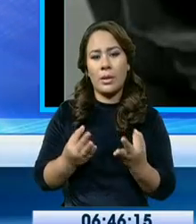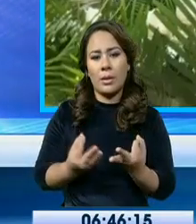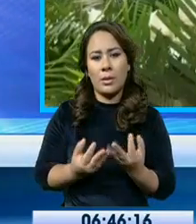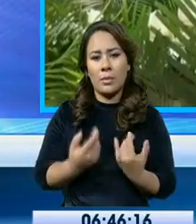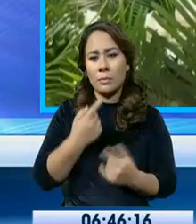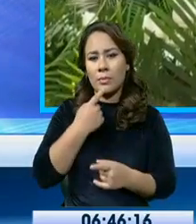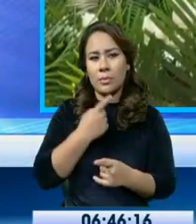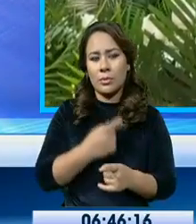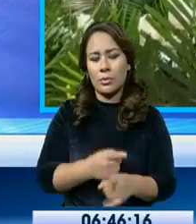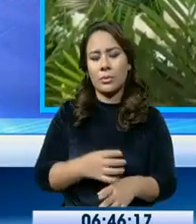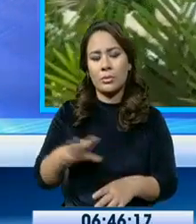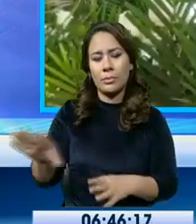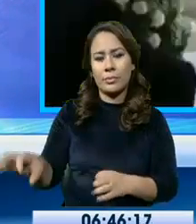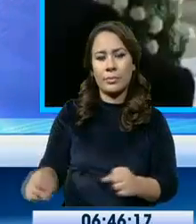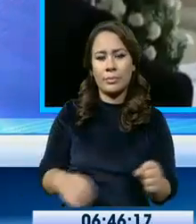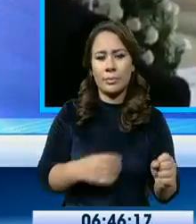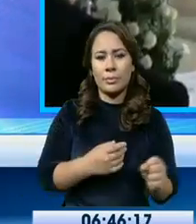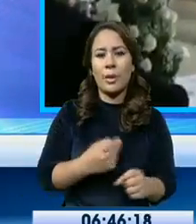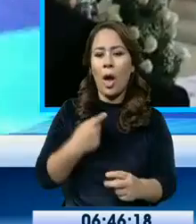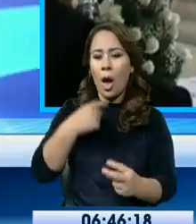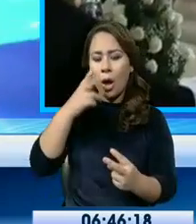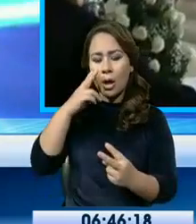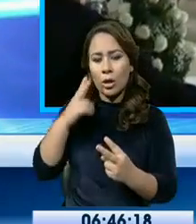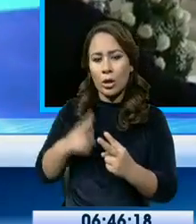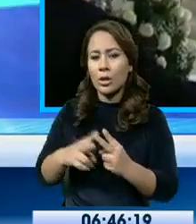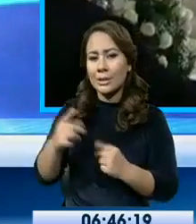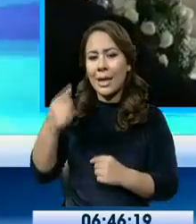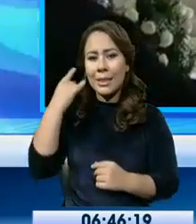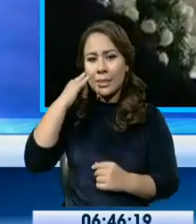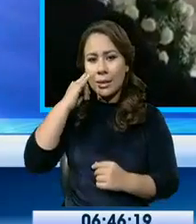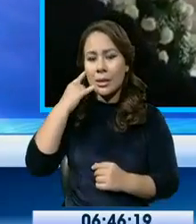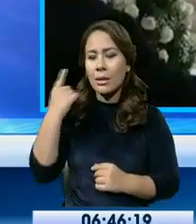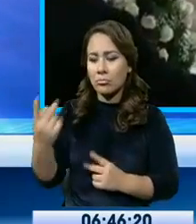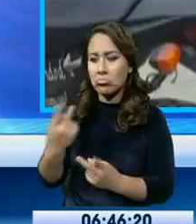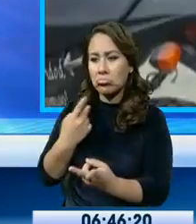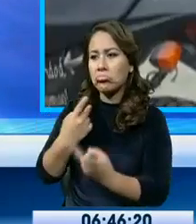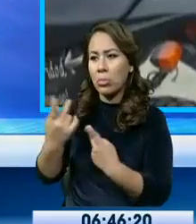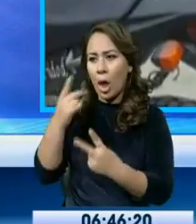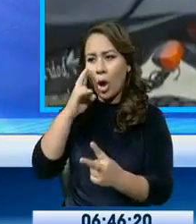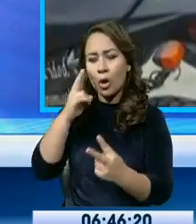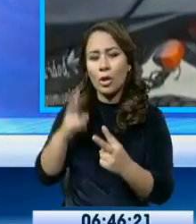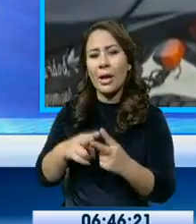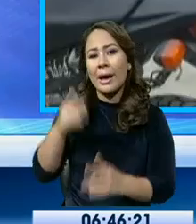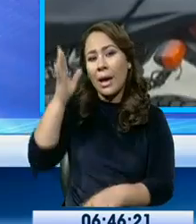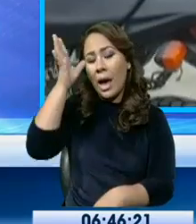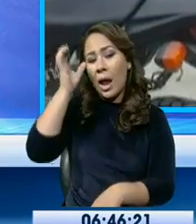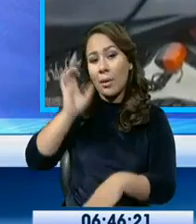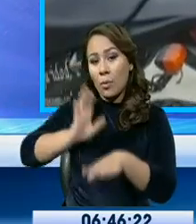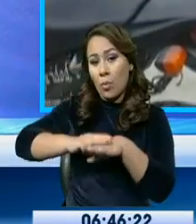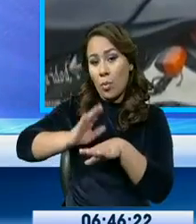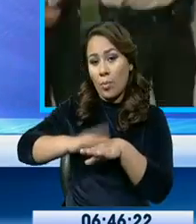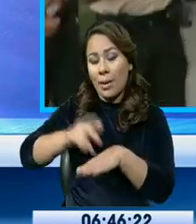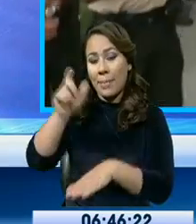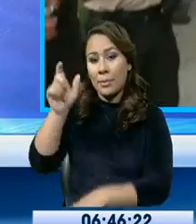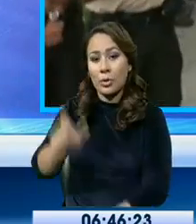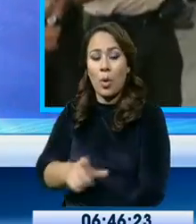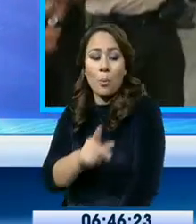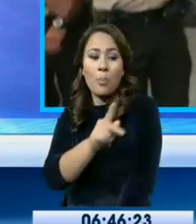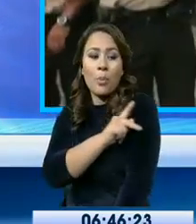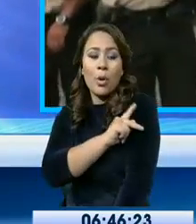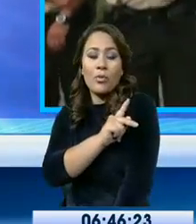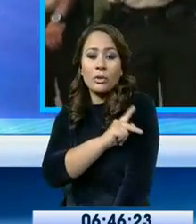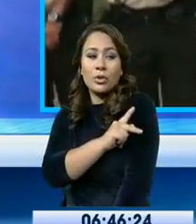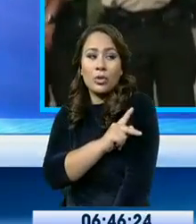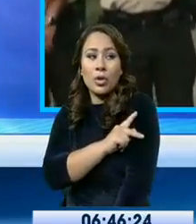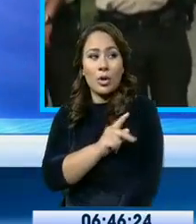menor. Ahora, esa persona que presumiblemente y principal sospechoso era maestro de educación